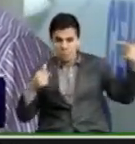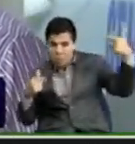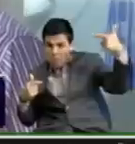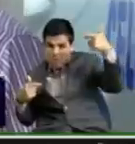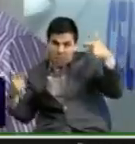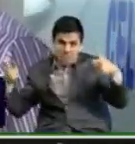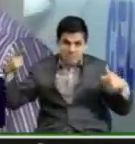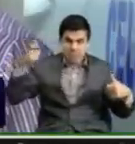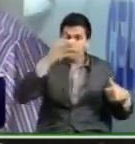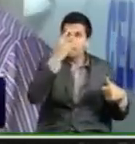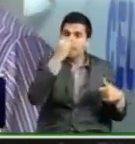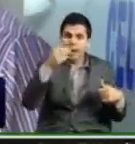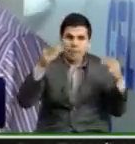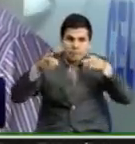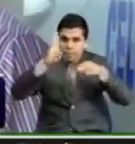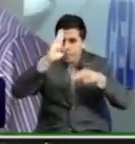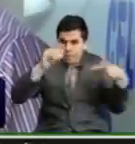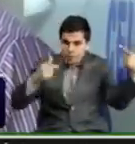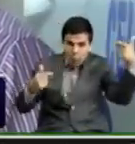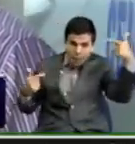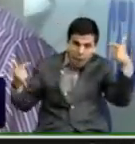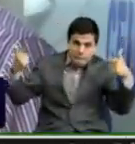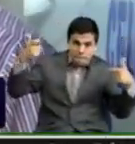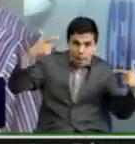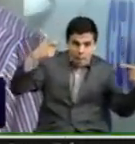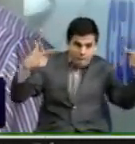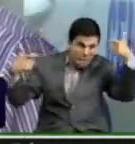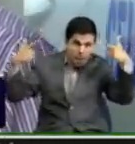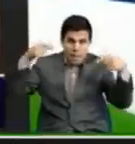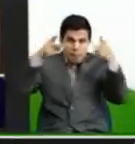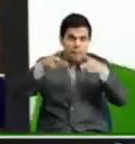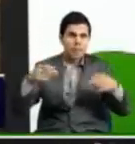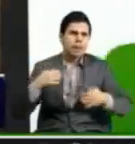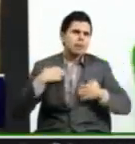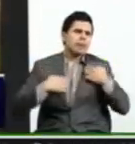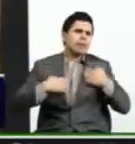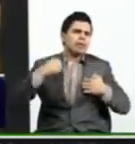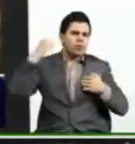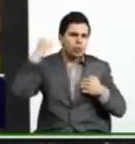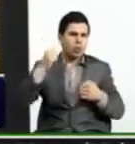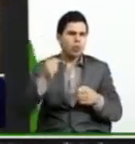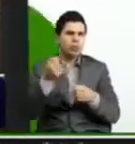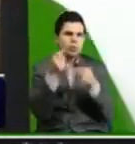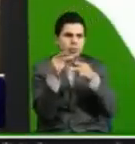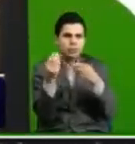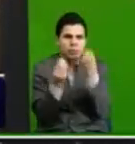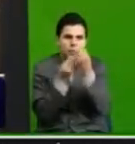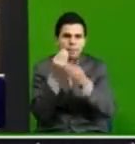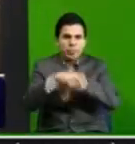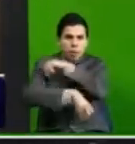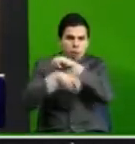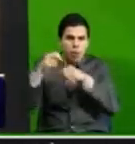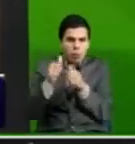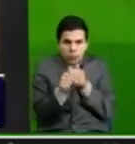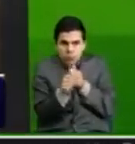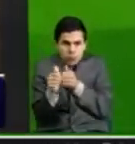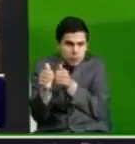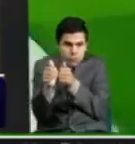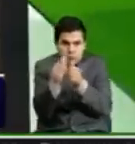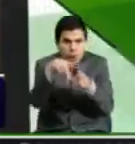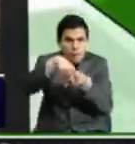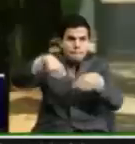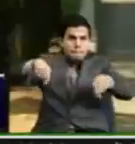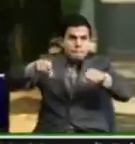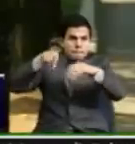hubo de los delincuentes con la autoridad, y pues eso generó muchísimo pánico. Pese al intercambio de disparos, los ladrones siguen en pie y huyen con